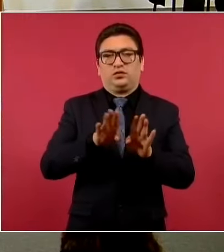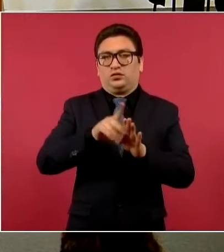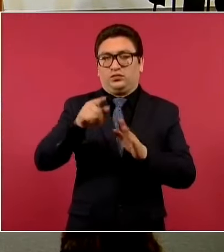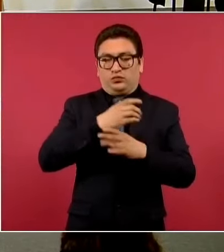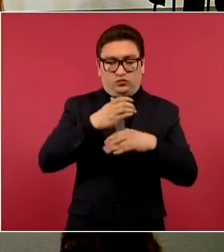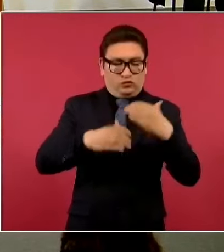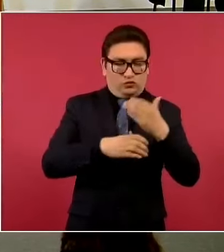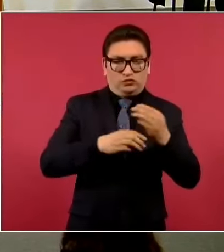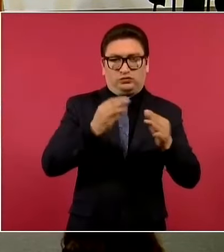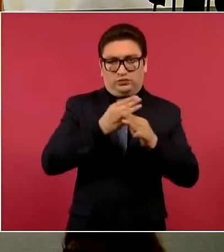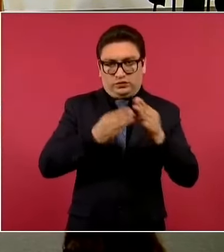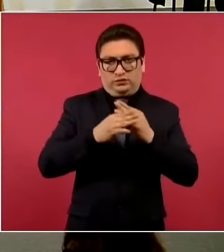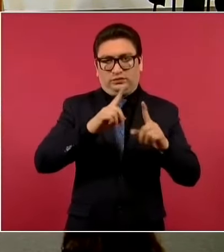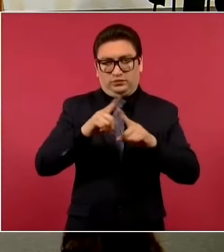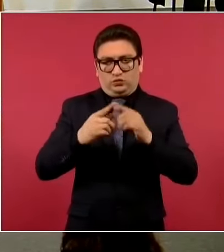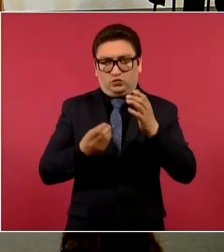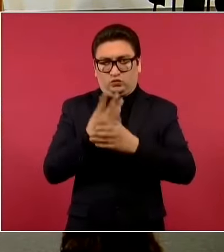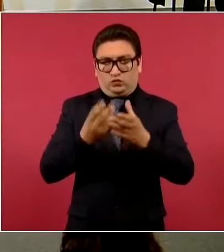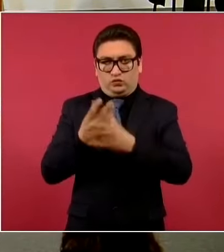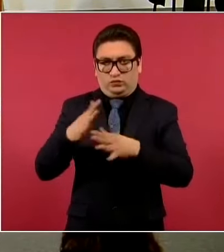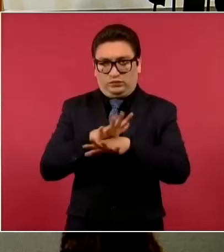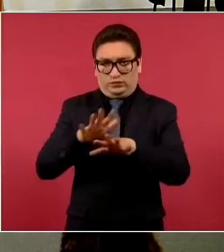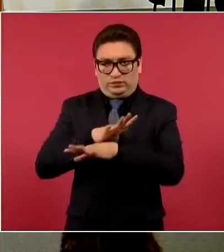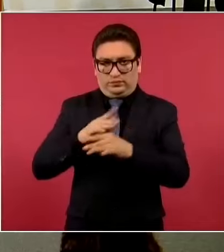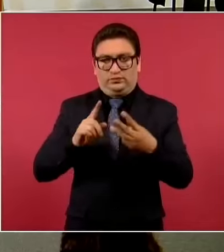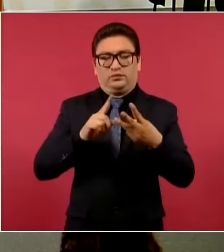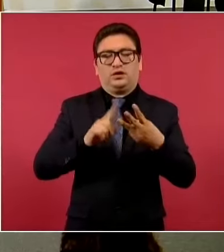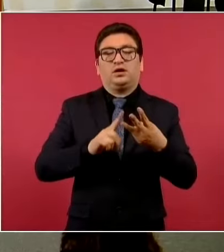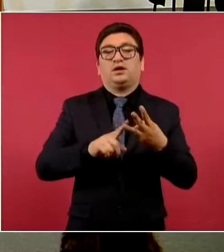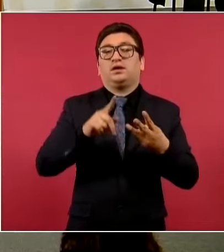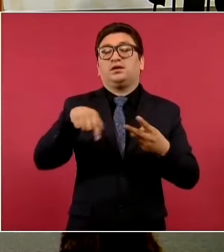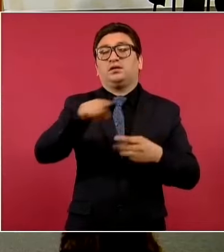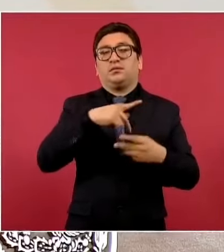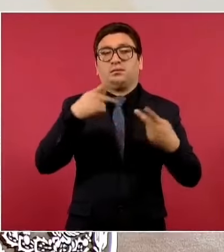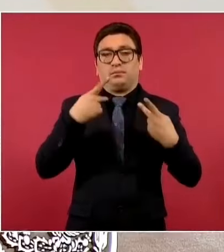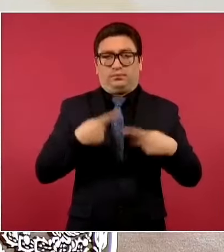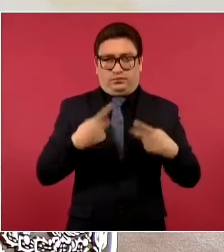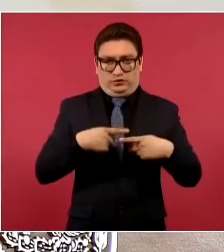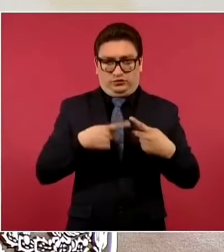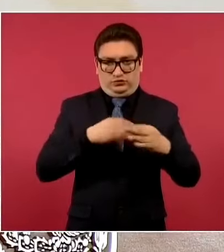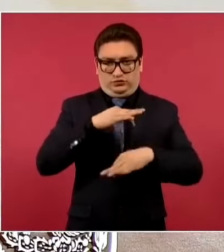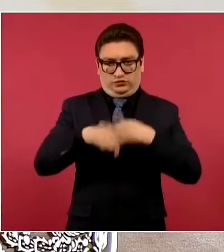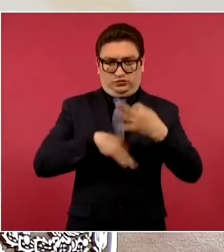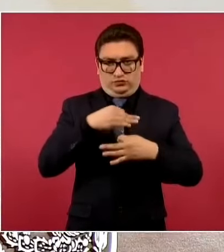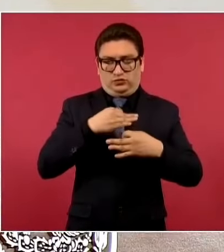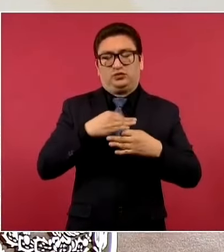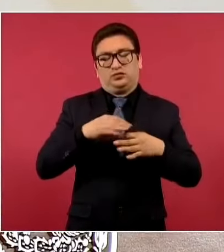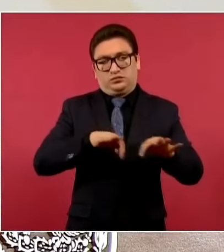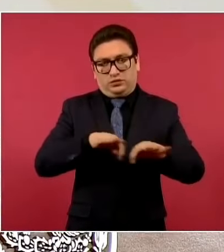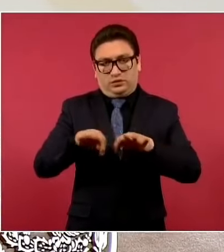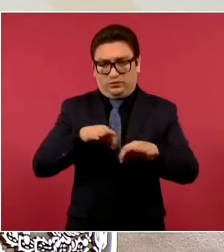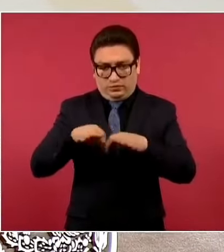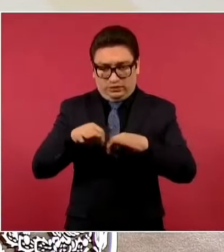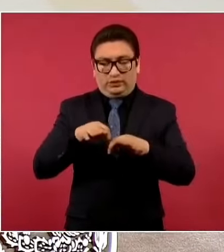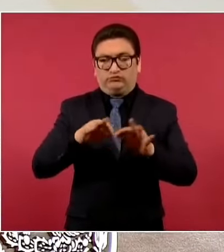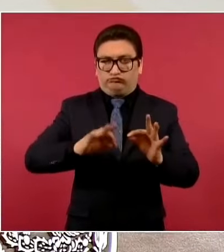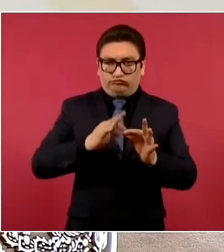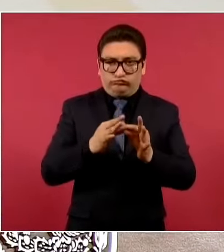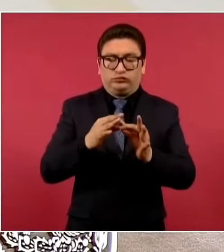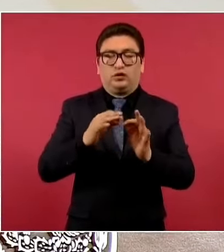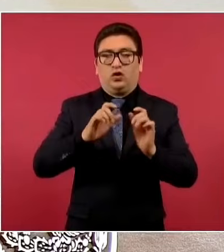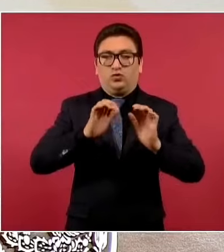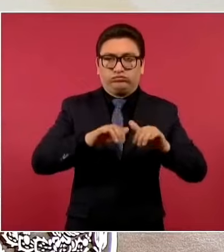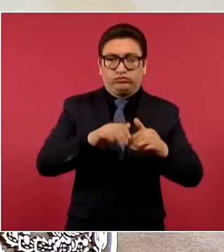equipo médico; la cobertura de las plantillas de personal de salud en todos los turnos y el abasto